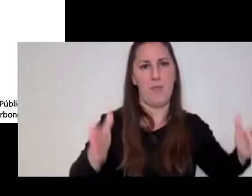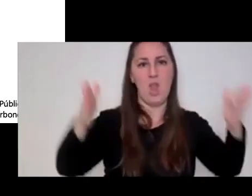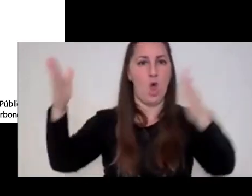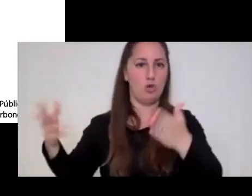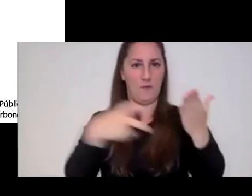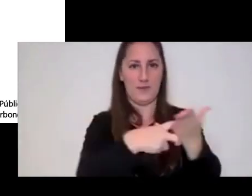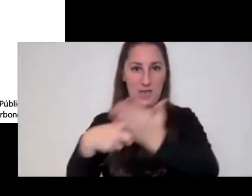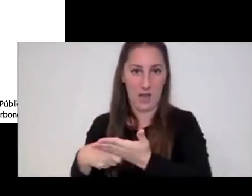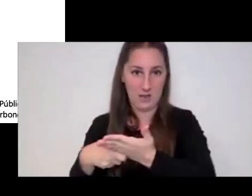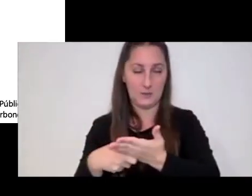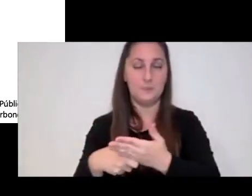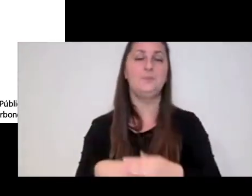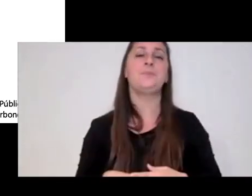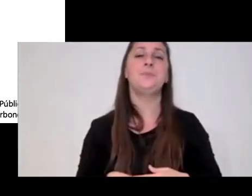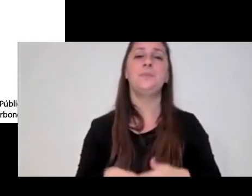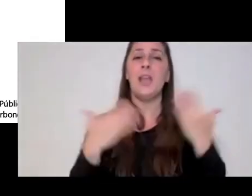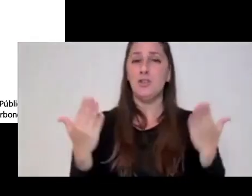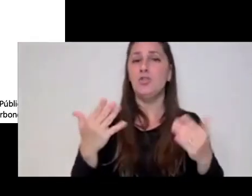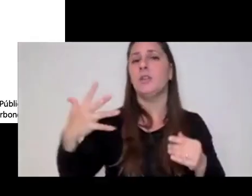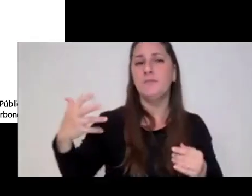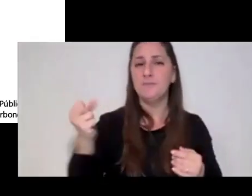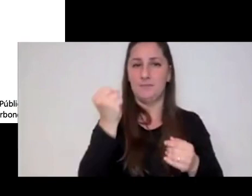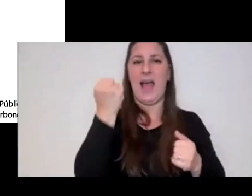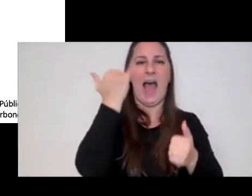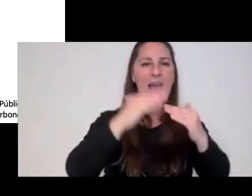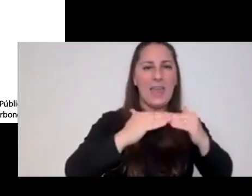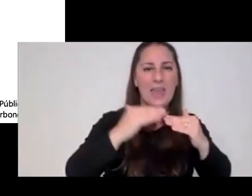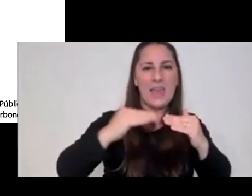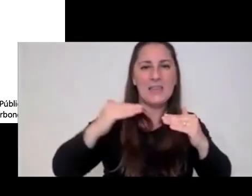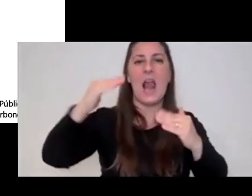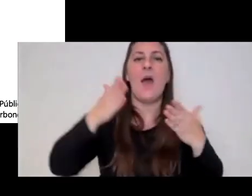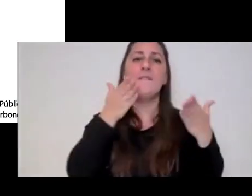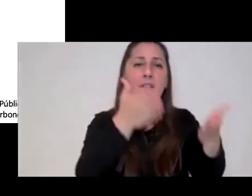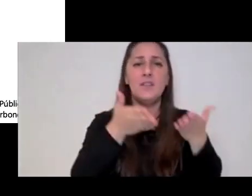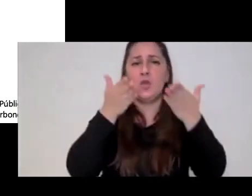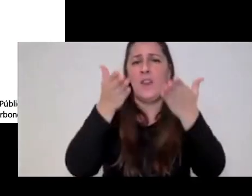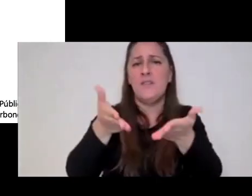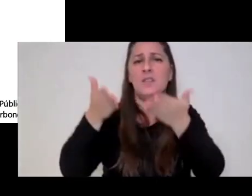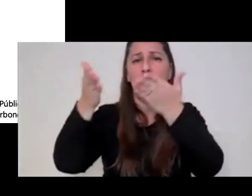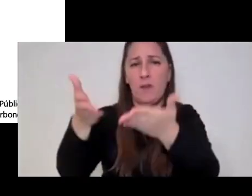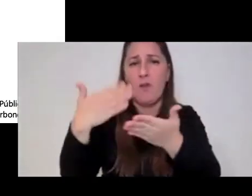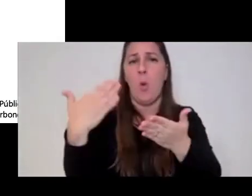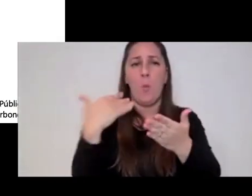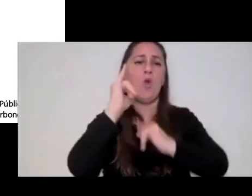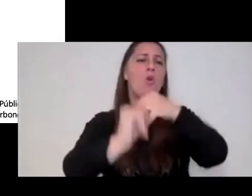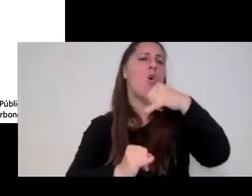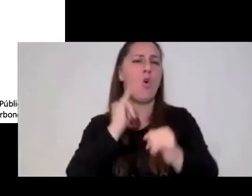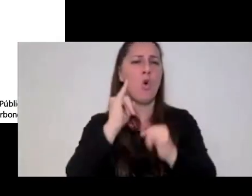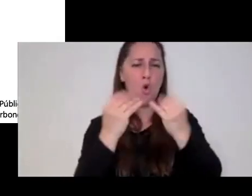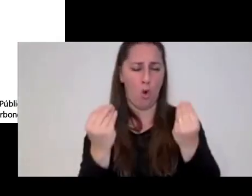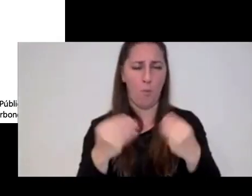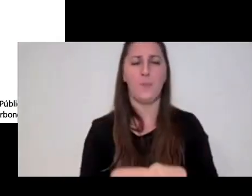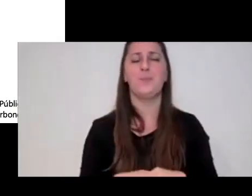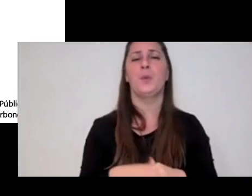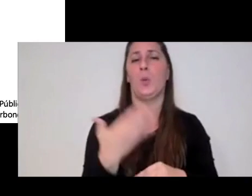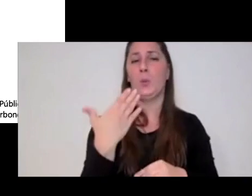yo lo que voy a tener es una escala, una seguidilla de beneficios donde lo puedo graficar de esta manera. Puedo decir, todo lo invertido